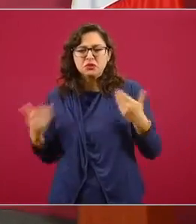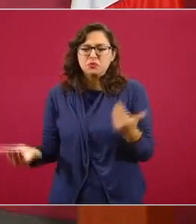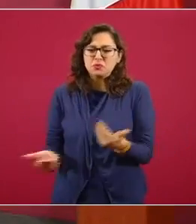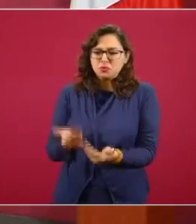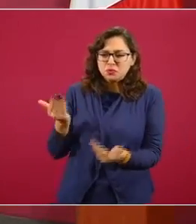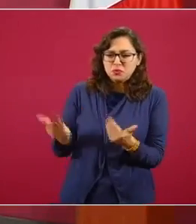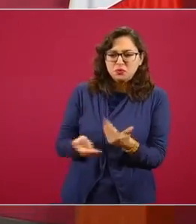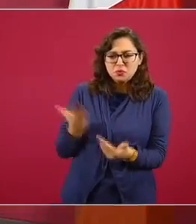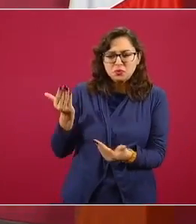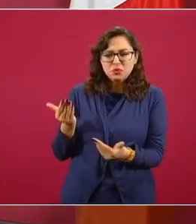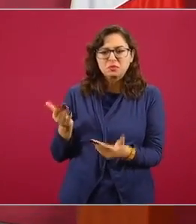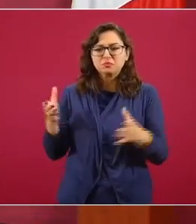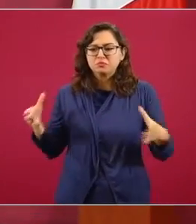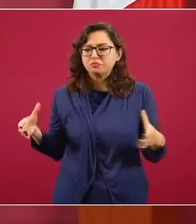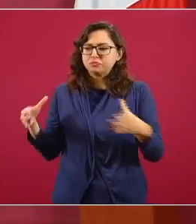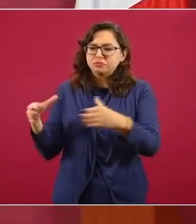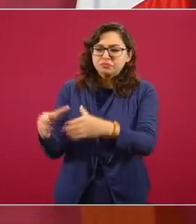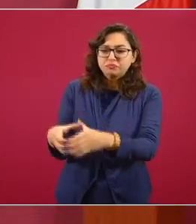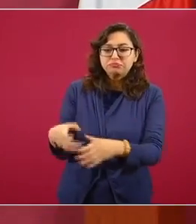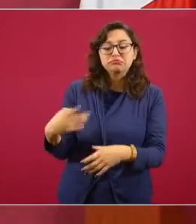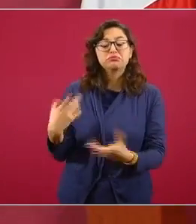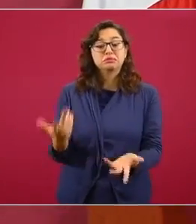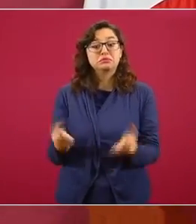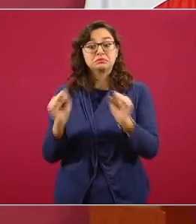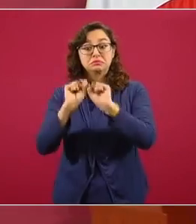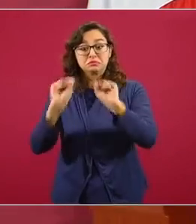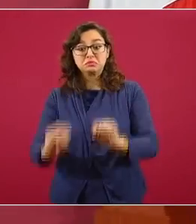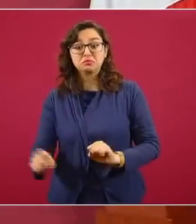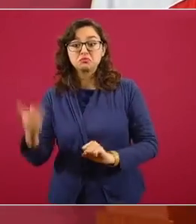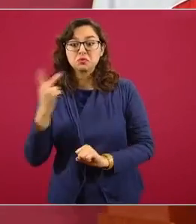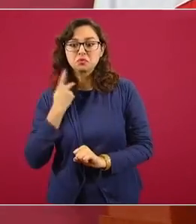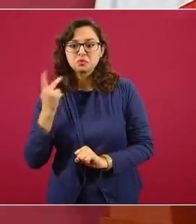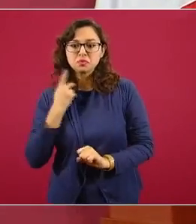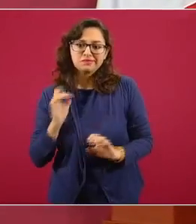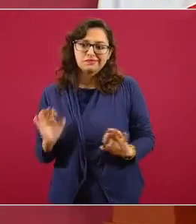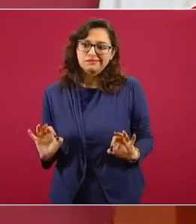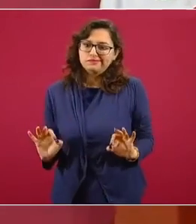sistema político democrático ejemplar